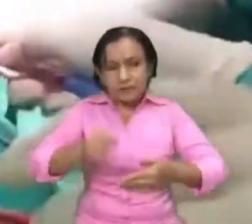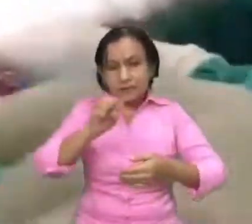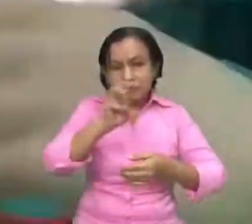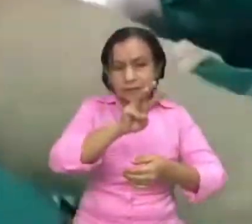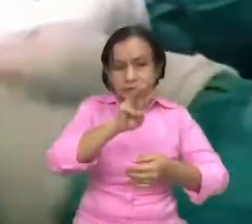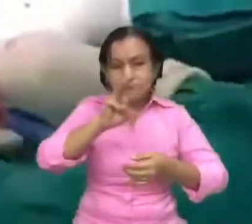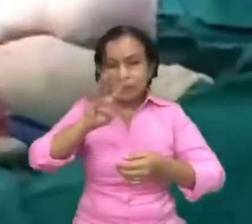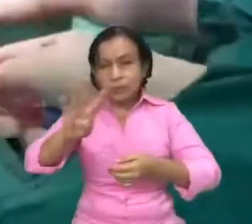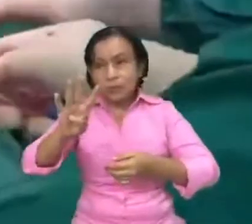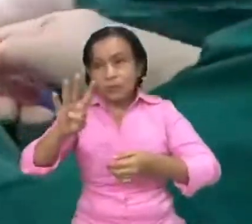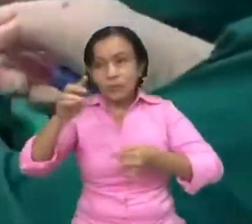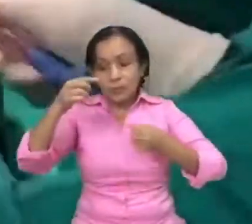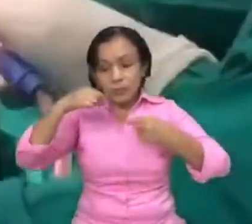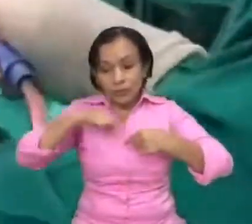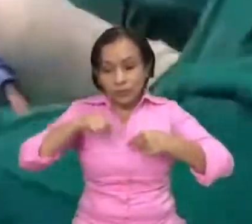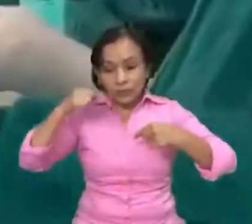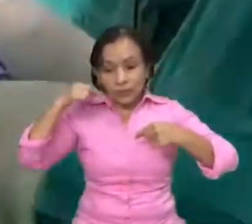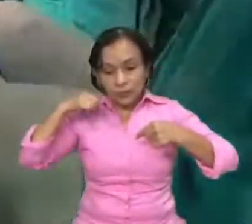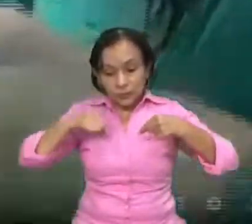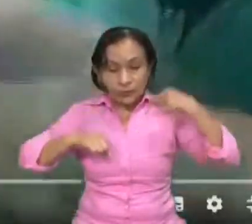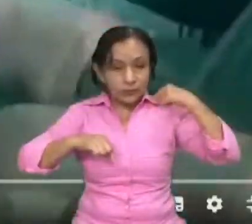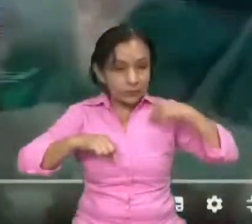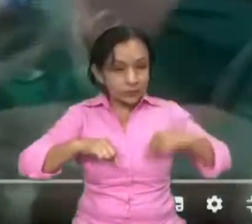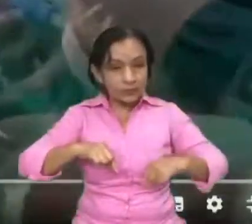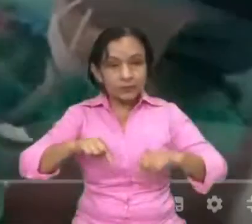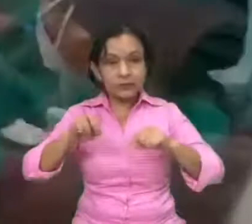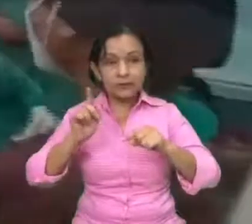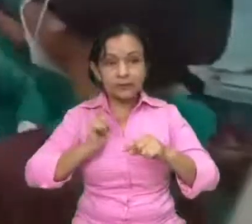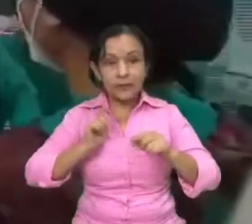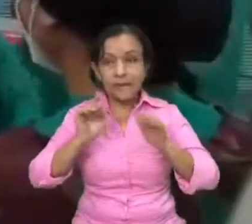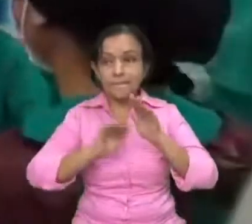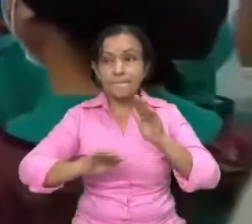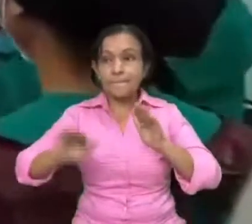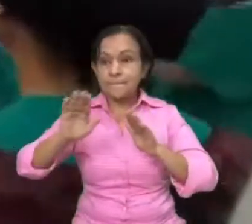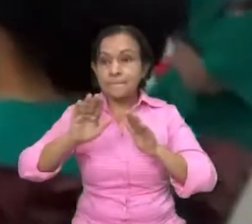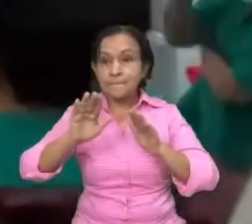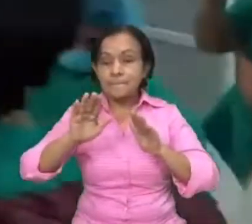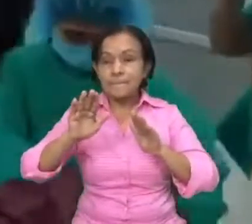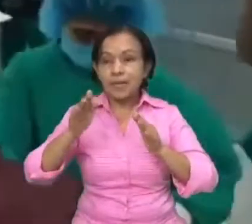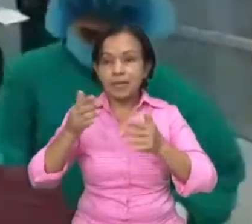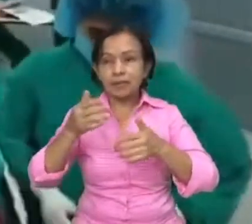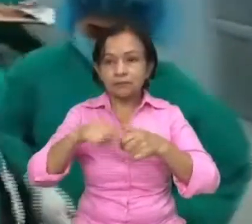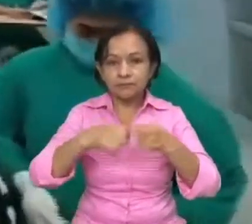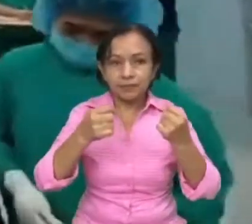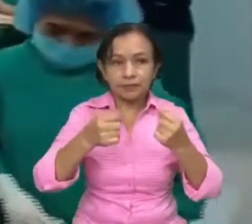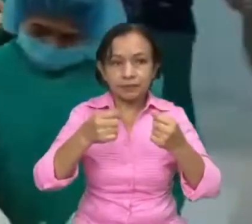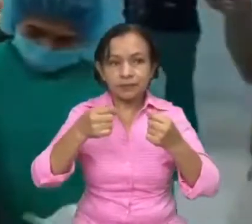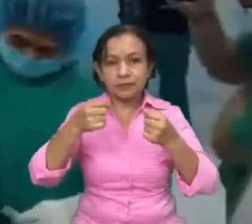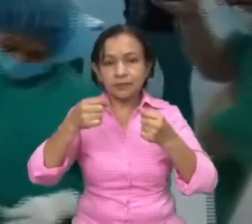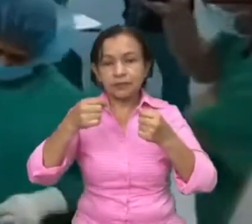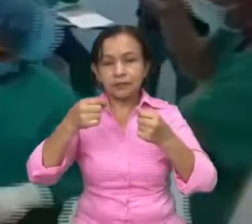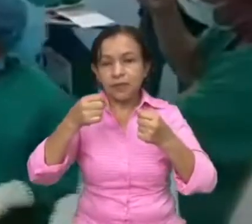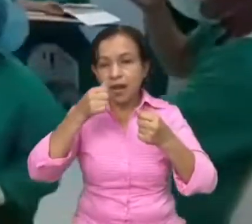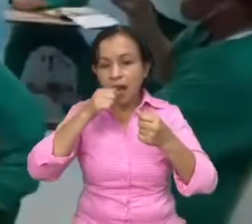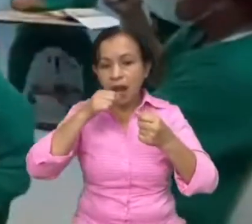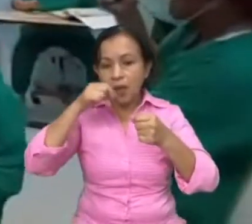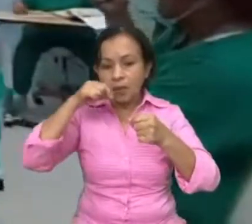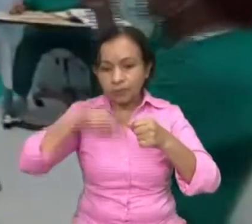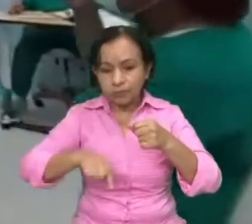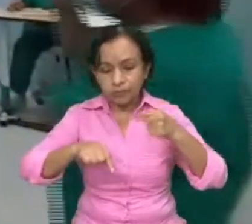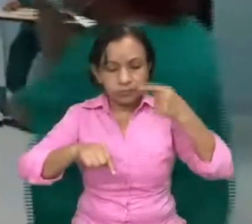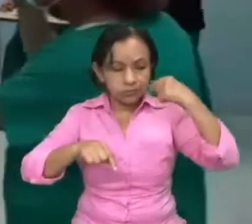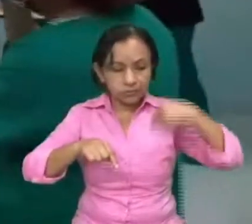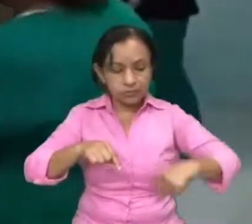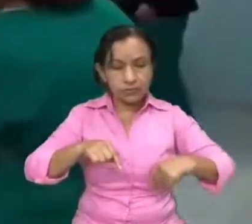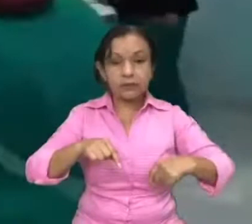3 o 4 puertos dentro del útero. Eso significa que tenés más riesgo de ruptura de membrana. Cada vez que pinchas la bolsa de agua o